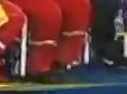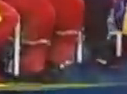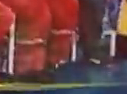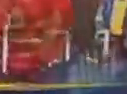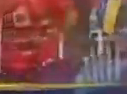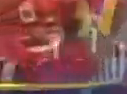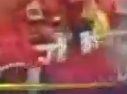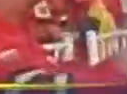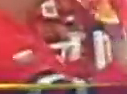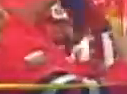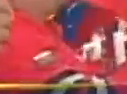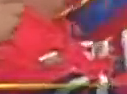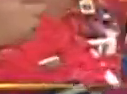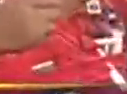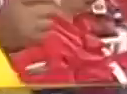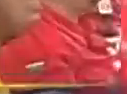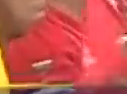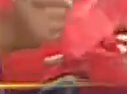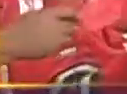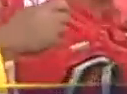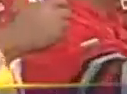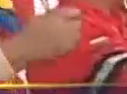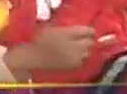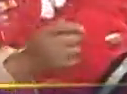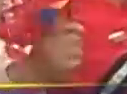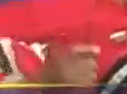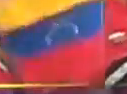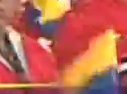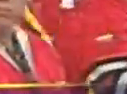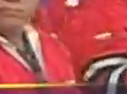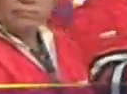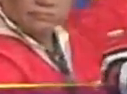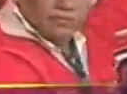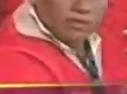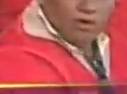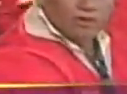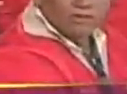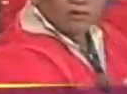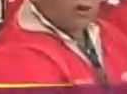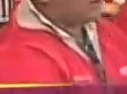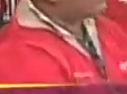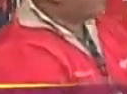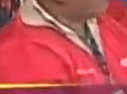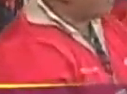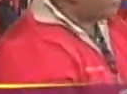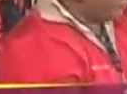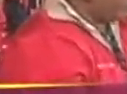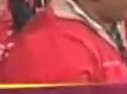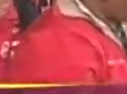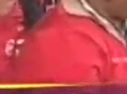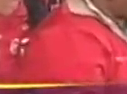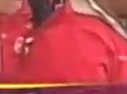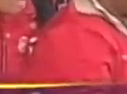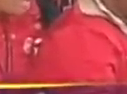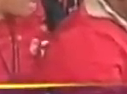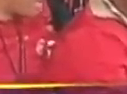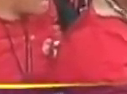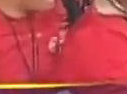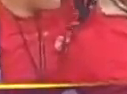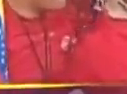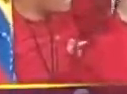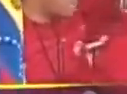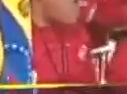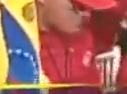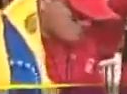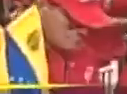para justificar una gradual privatización. Esos mismos actores que en la actualidad mantienen... Nos ponemos de pie para recibir